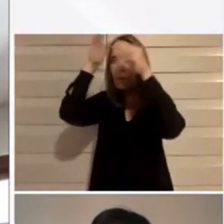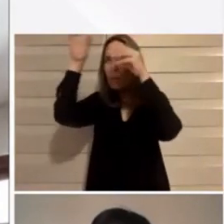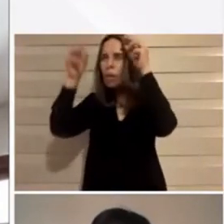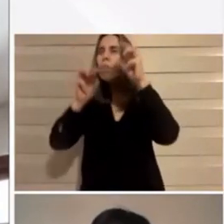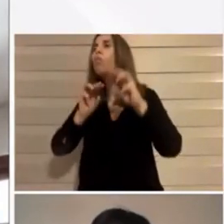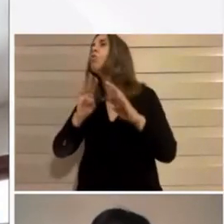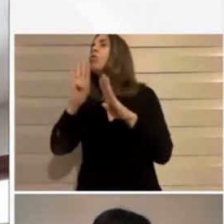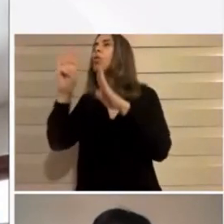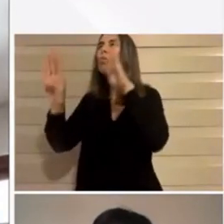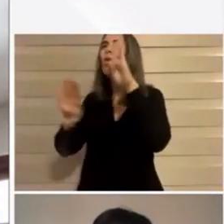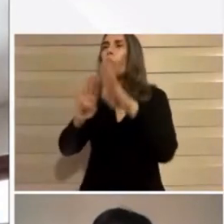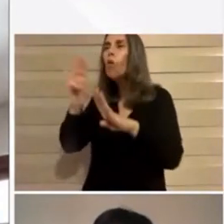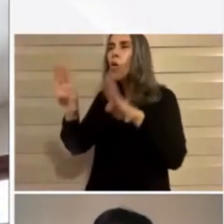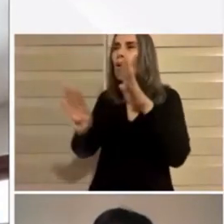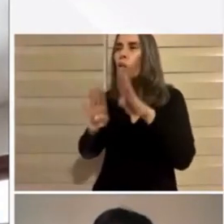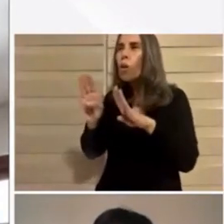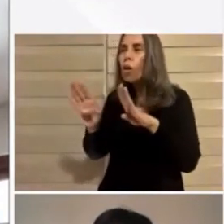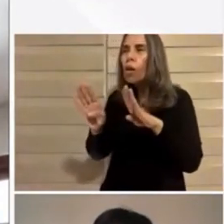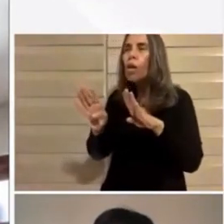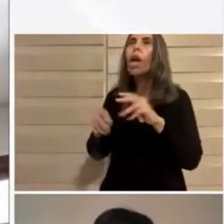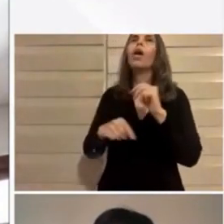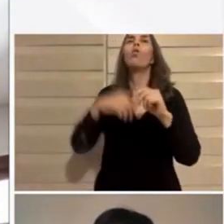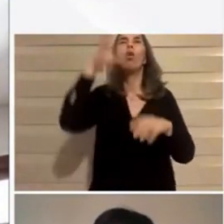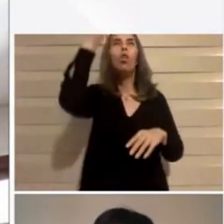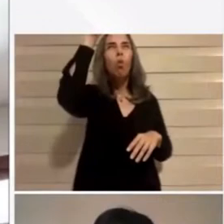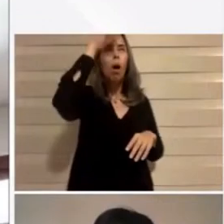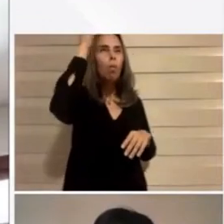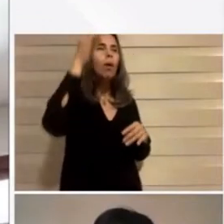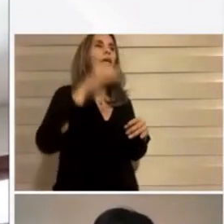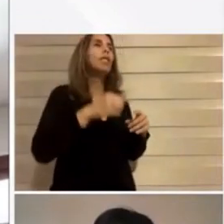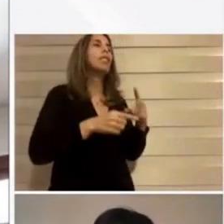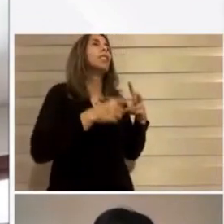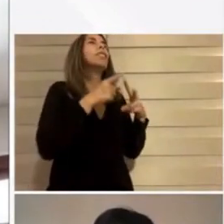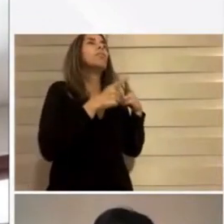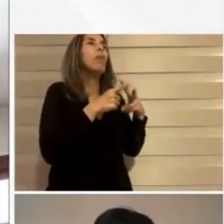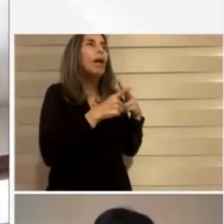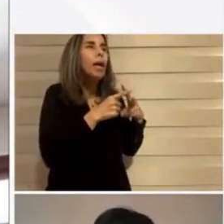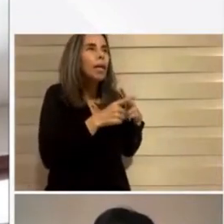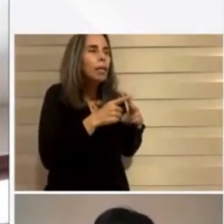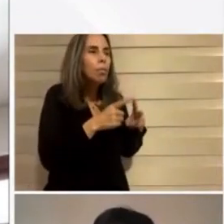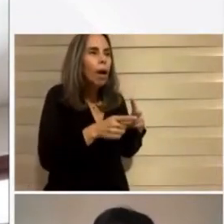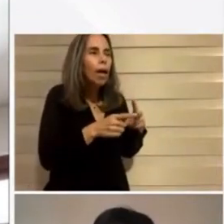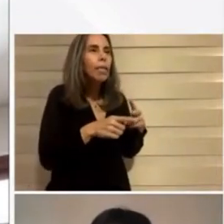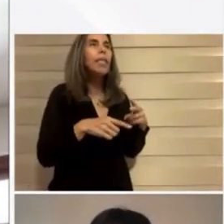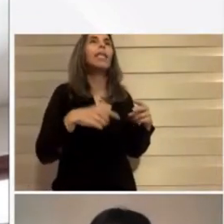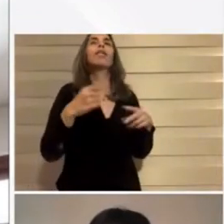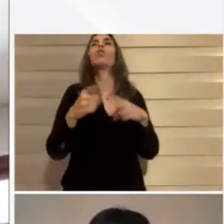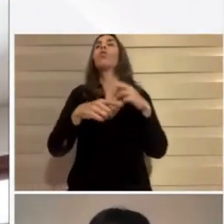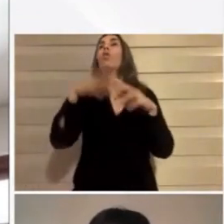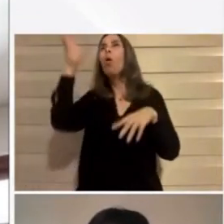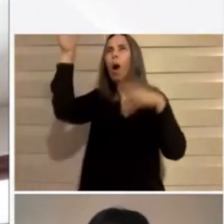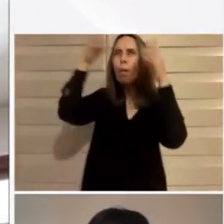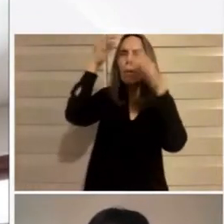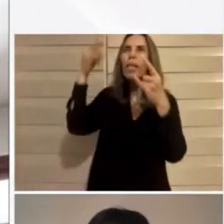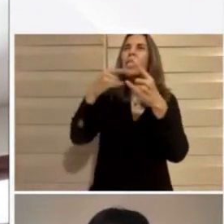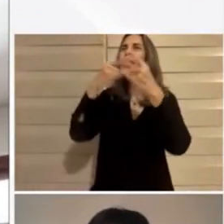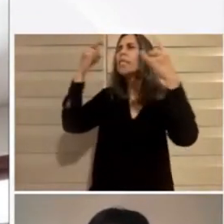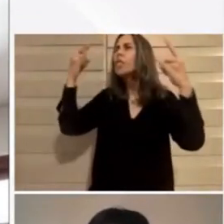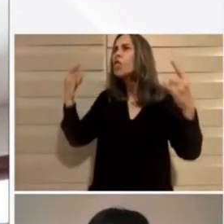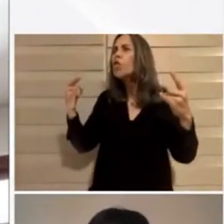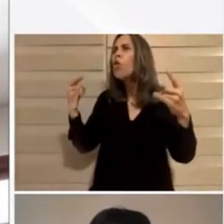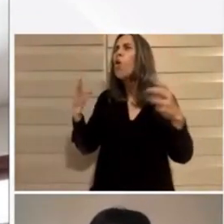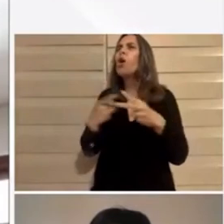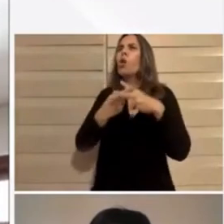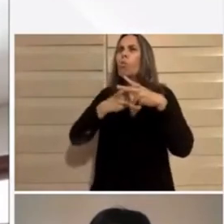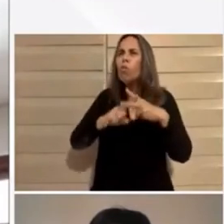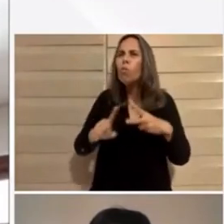aprende a través de la historia cómo ha sido el devenir de los seres humanos, cuando uno aprende cómo